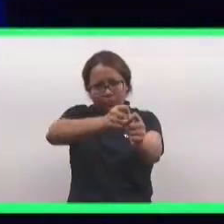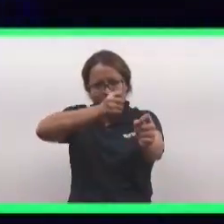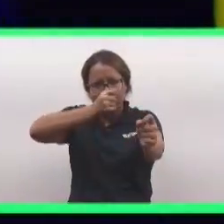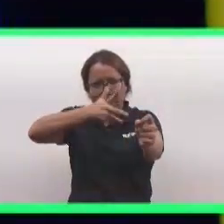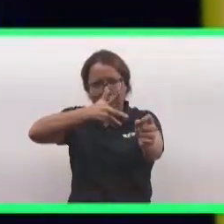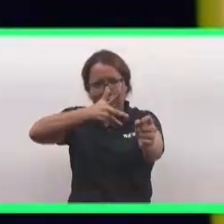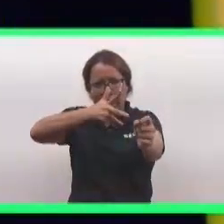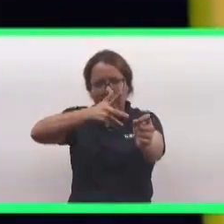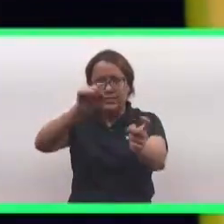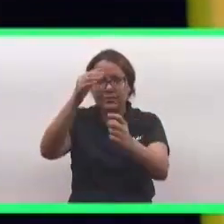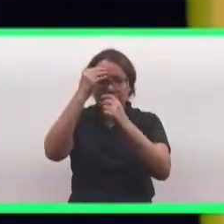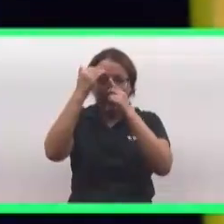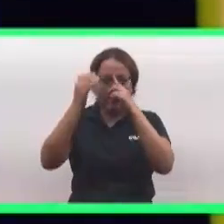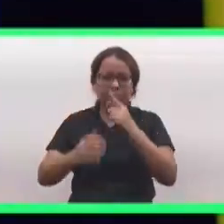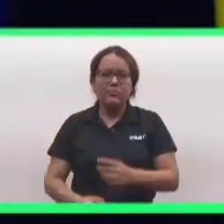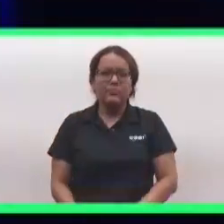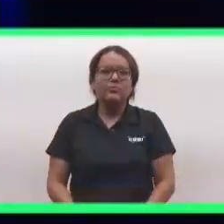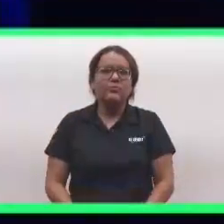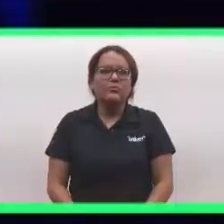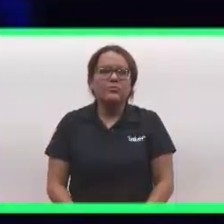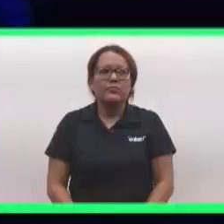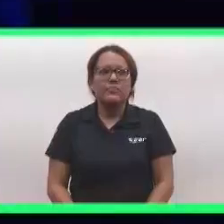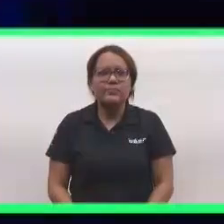Pasan mil soldados, mil.